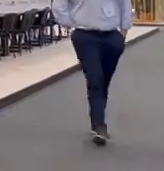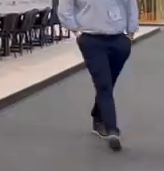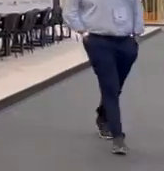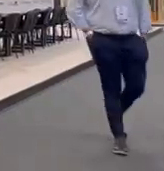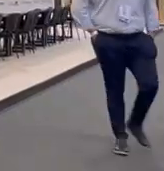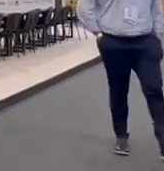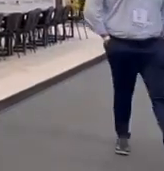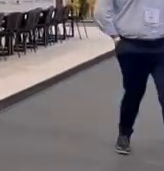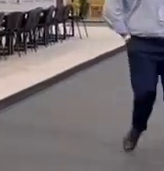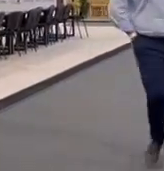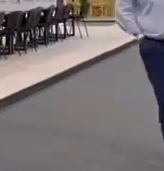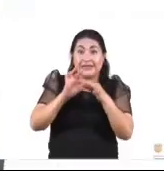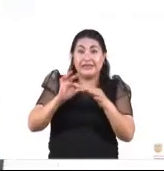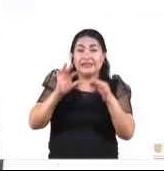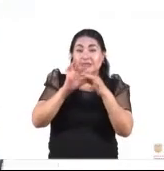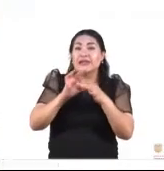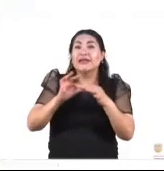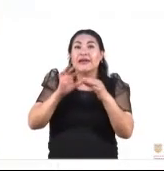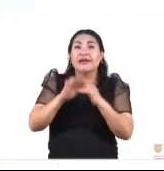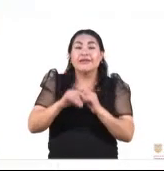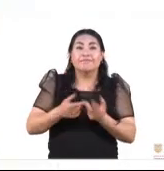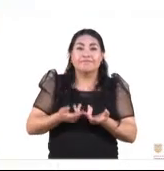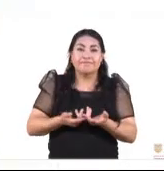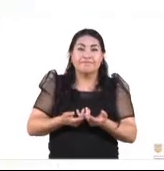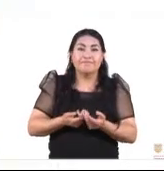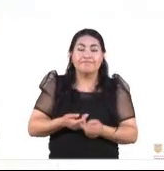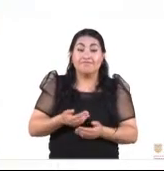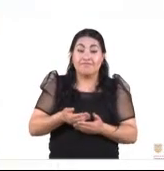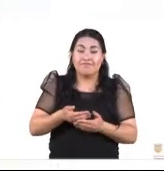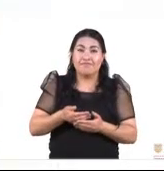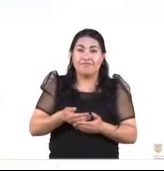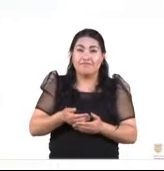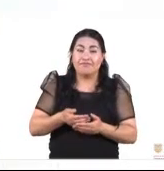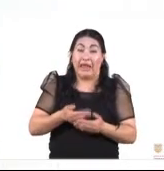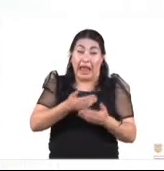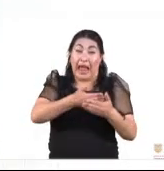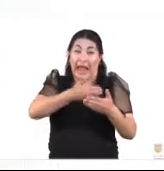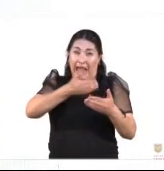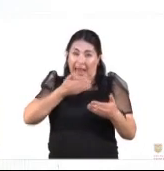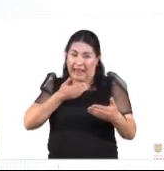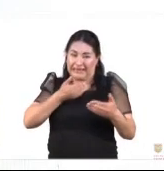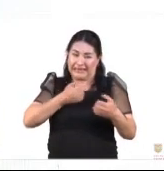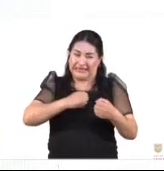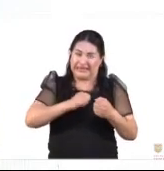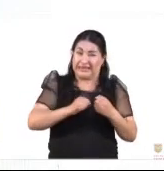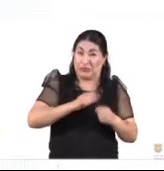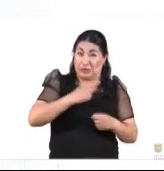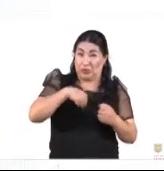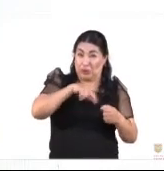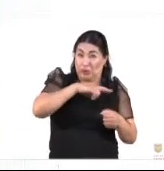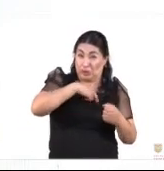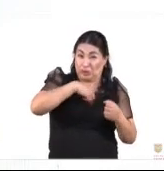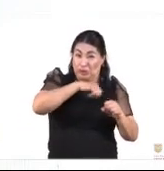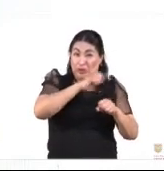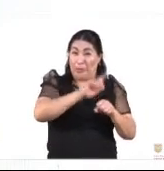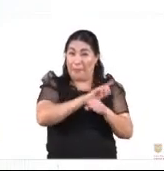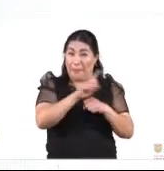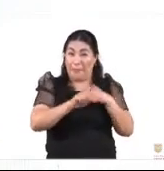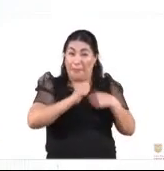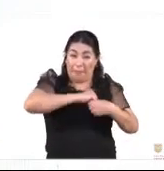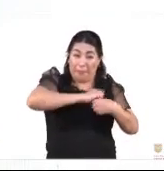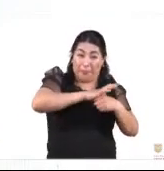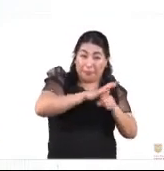son históricos. Así lo dijo. Que pese de haber enfrentado la peor crisis global de la